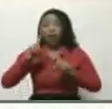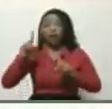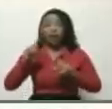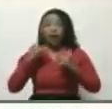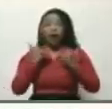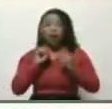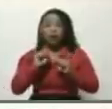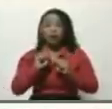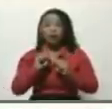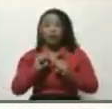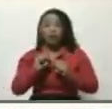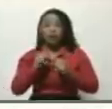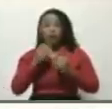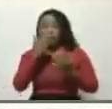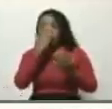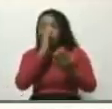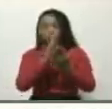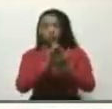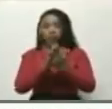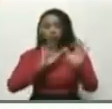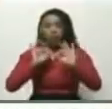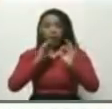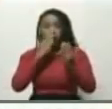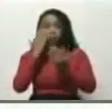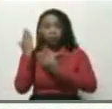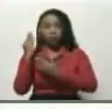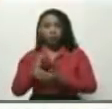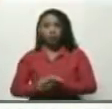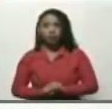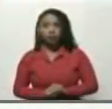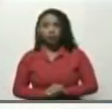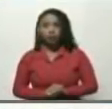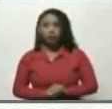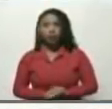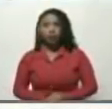Ahora sí, nos vamos en vivo y directo al Teatro Teresa Carreño.